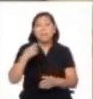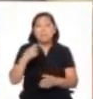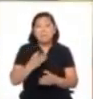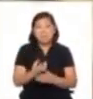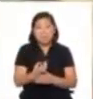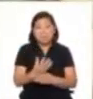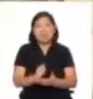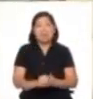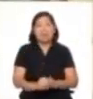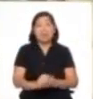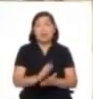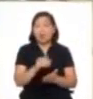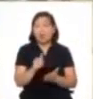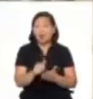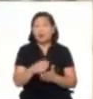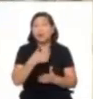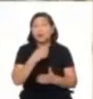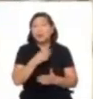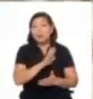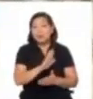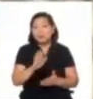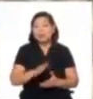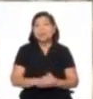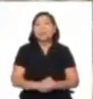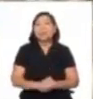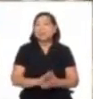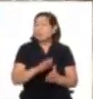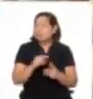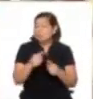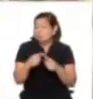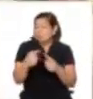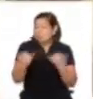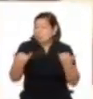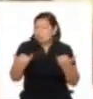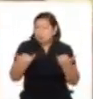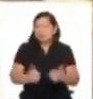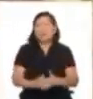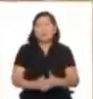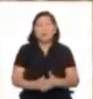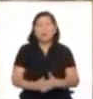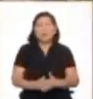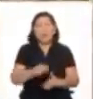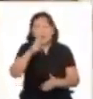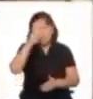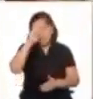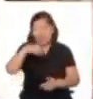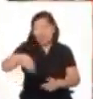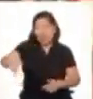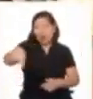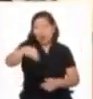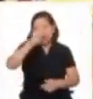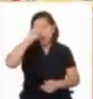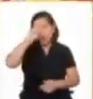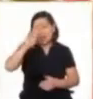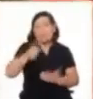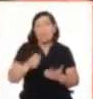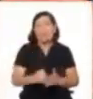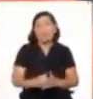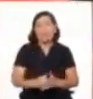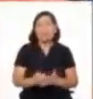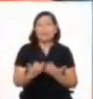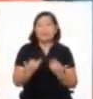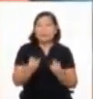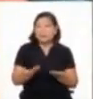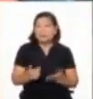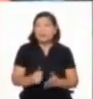toronja, todo lo que de fruta, ¿no? Ajá. Todo se encuentra acá en Mercado de Frutas, en La Victoria. Acompañado también del quequito, ¿verdad? De